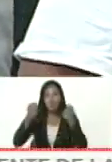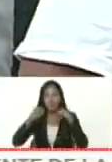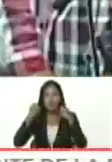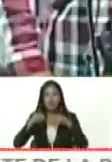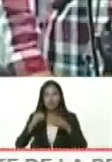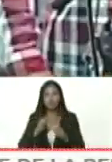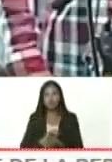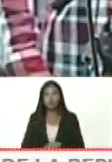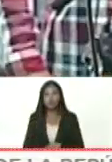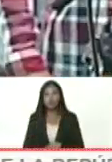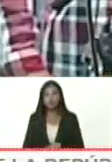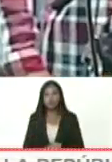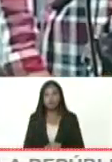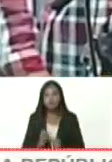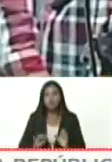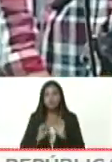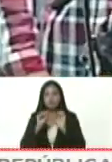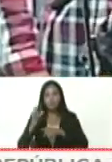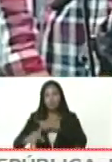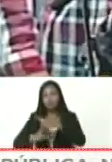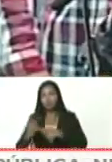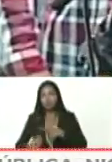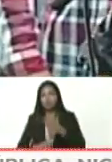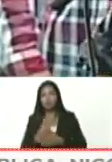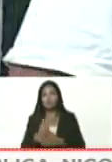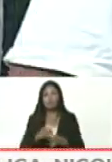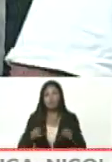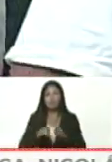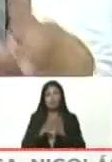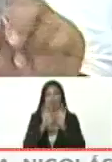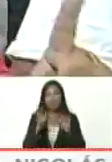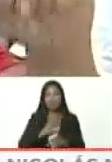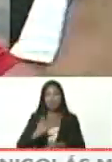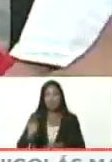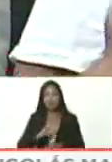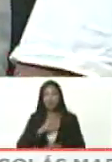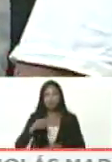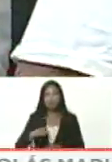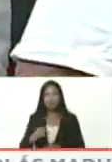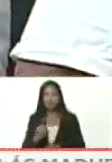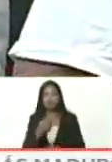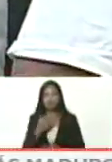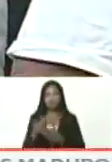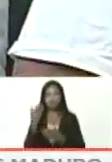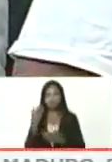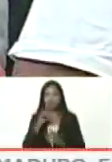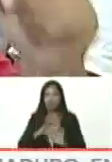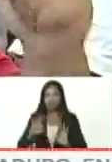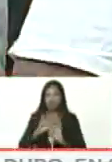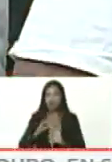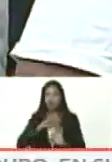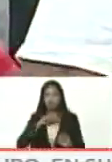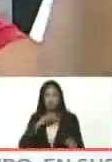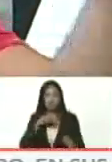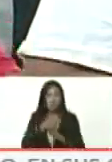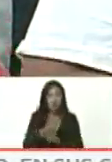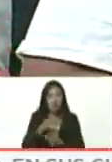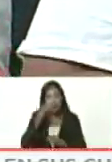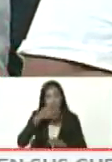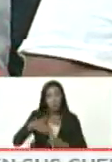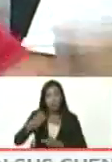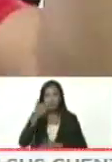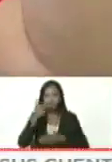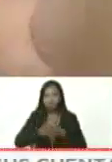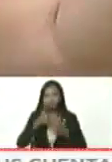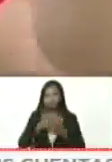señor presidente, para producir para nuestro país. Nosotros no somos el patio trasero de otro país. Somos un pueblo